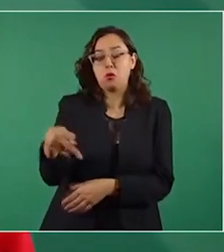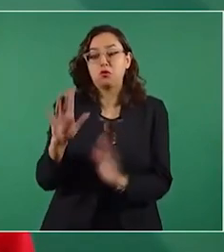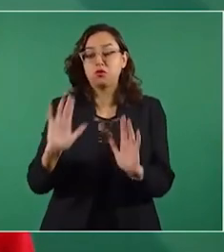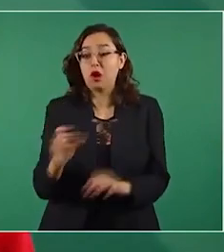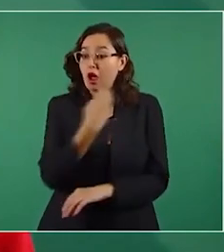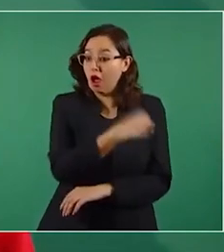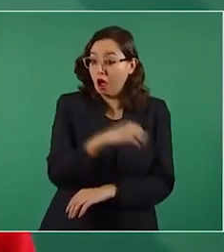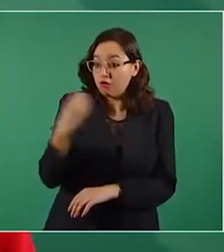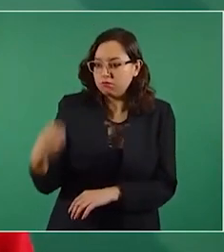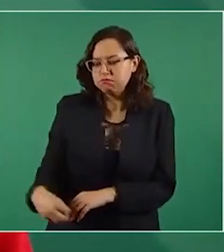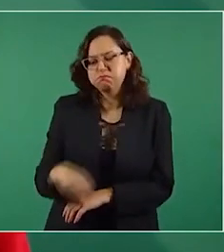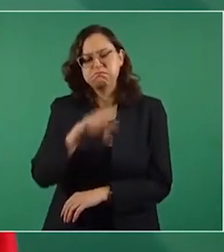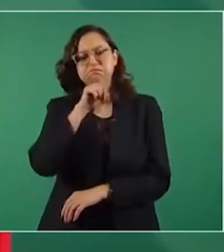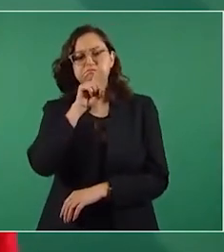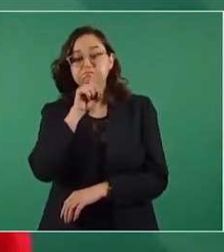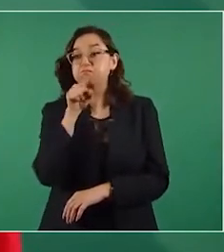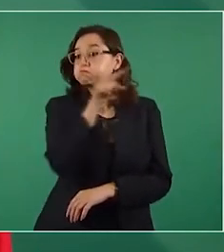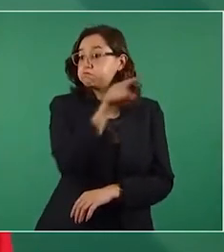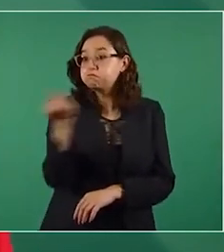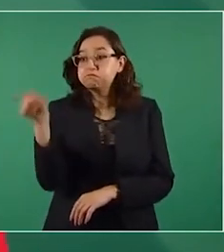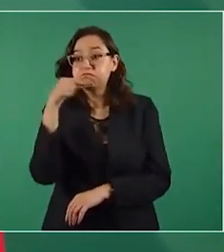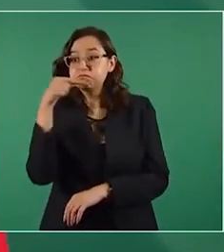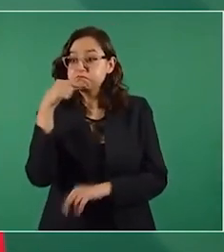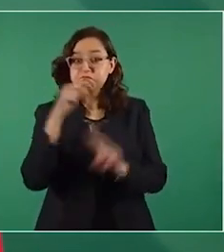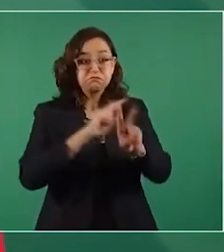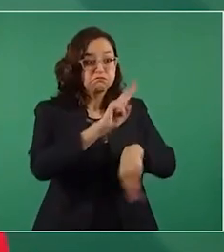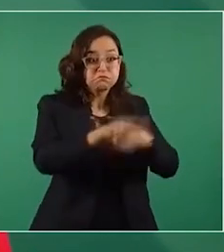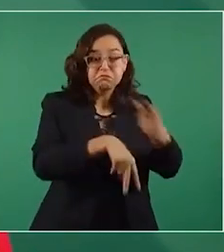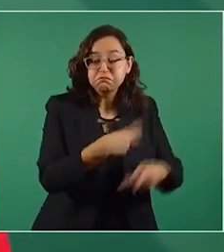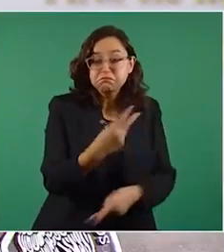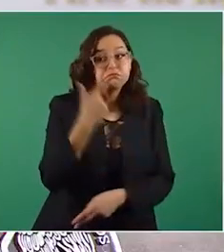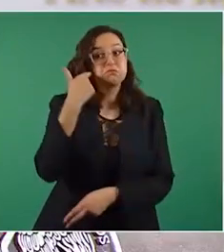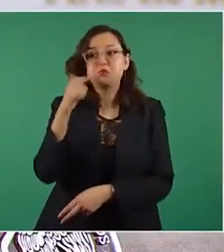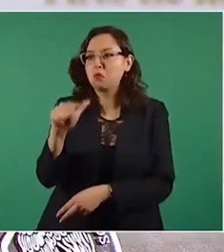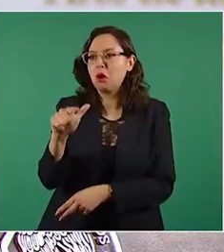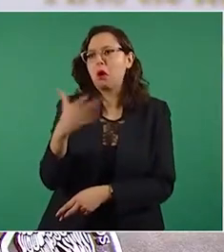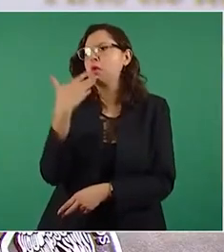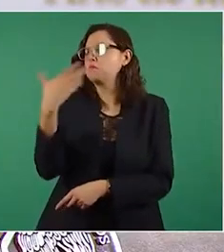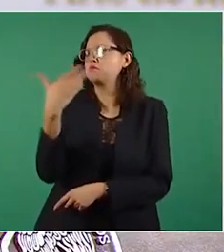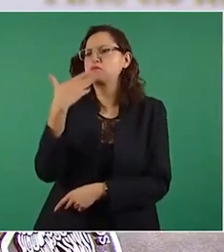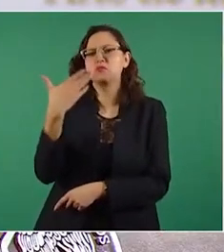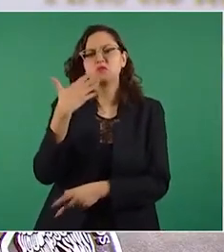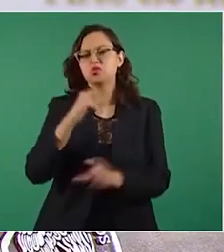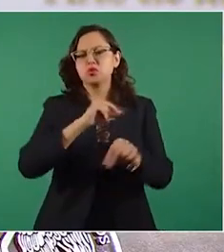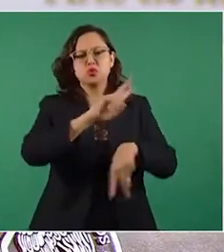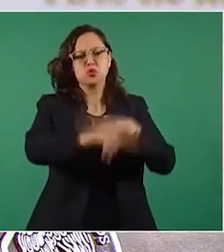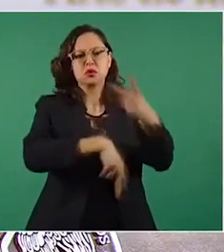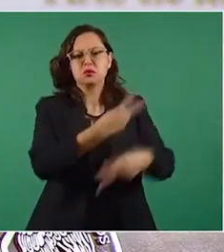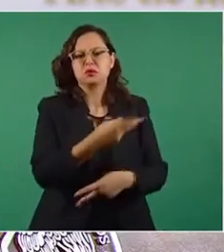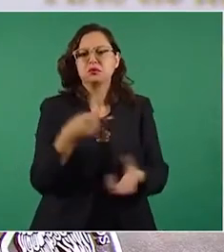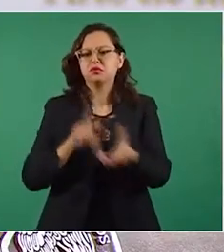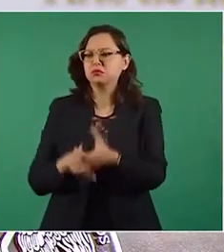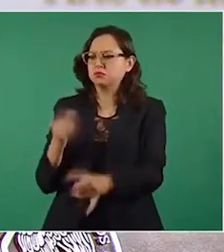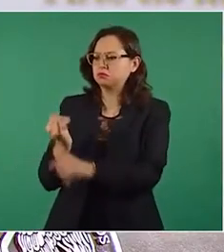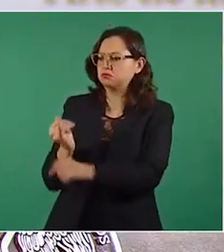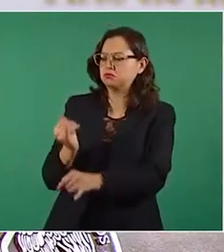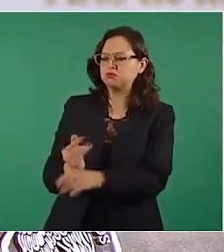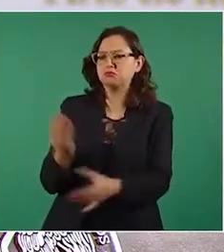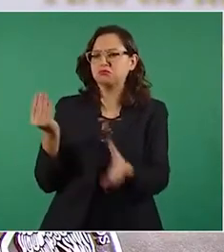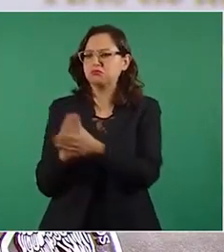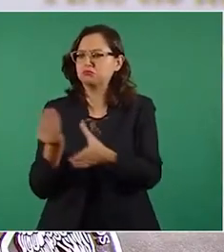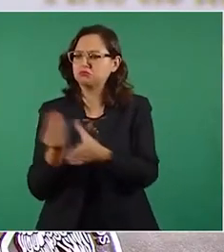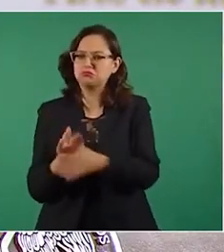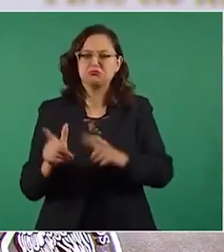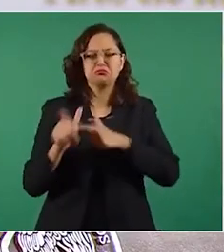quiere llevar a los niños, no se llevan. Van a seguir habiendo clases por internet.